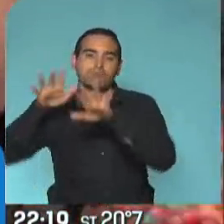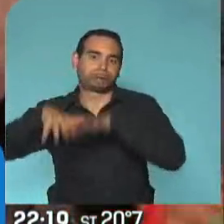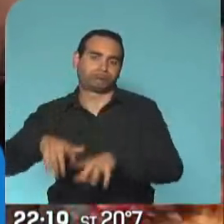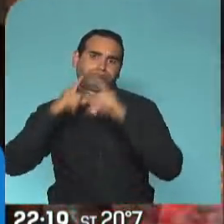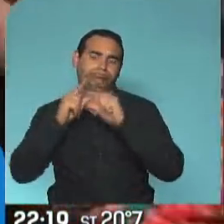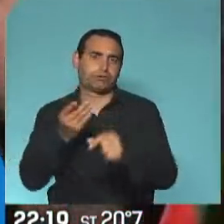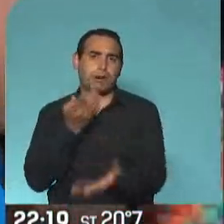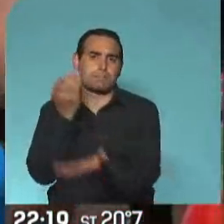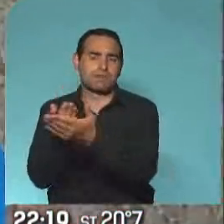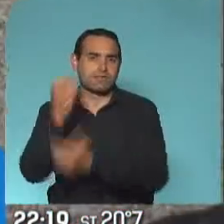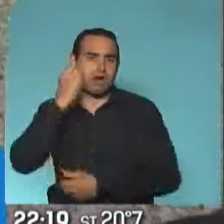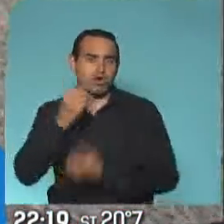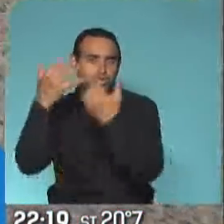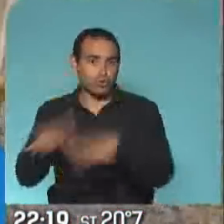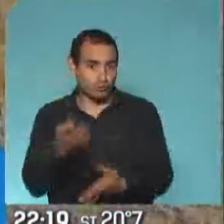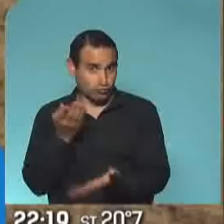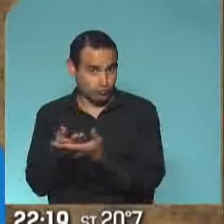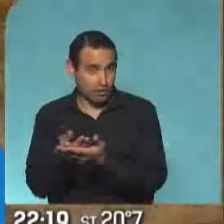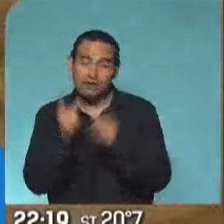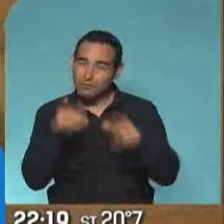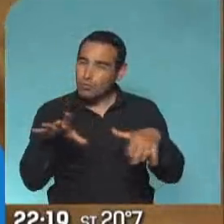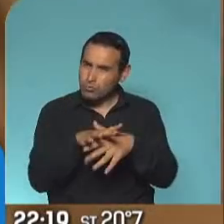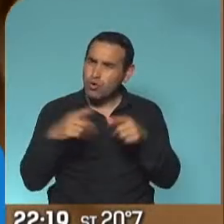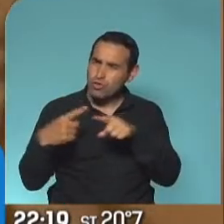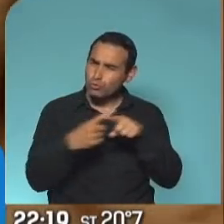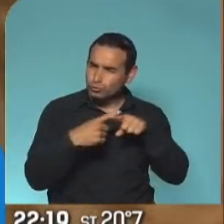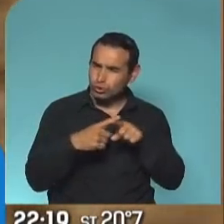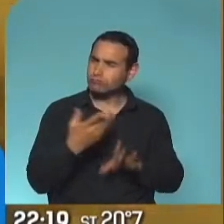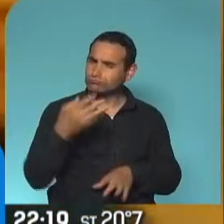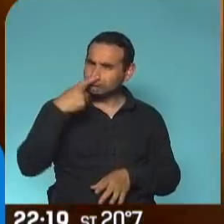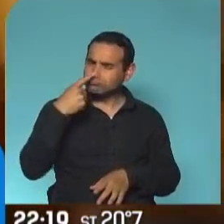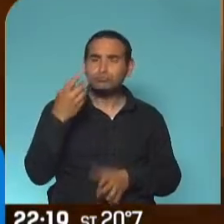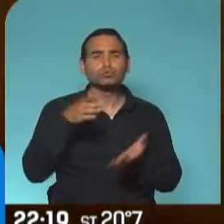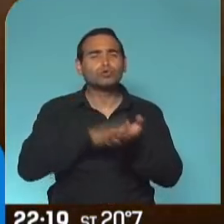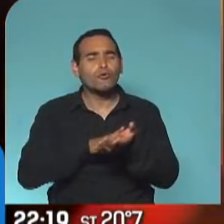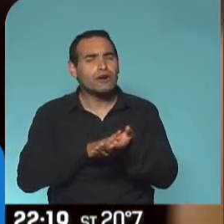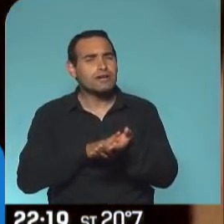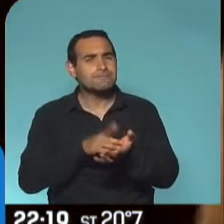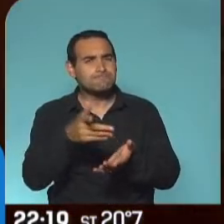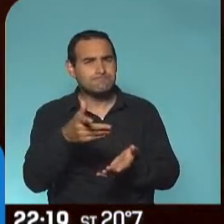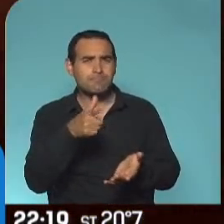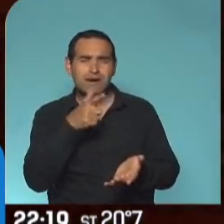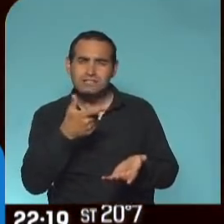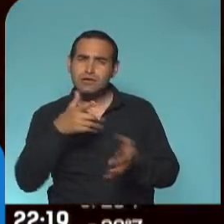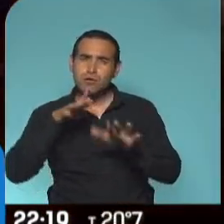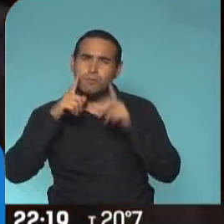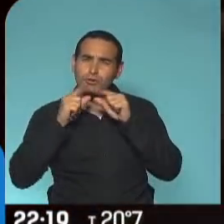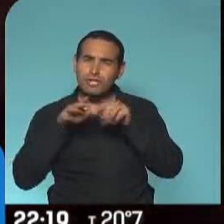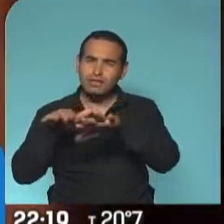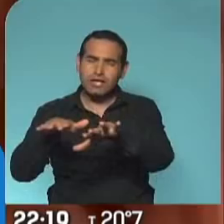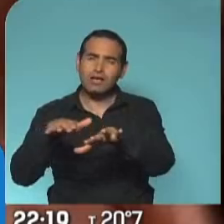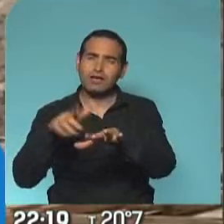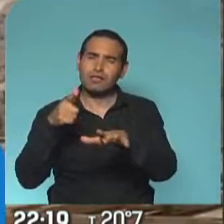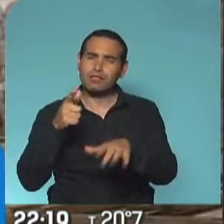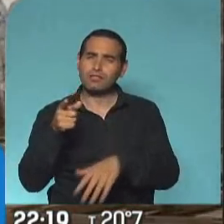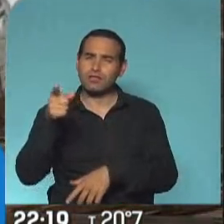pedido de renuncia de Macron. Sí, de hecho hubo una discusión, Jorge, bastante interesante en los últimos días sobre si era un ciclo de protestas primermundista o